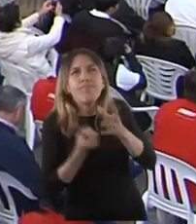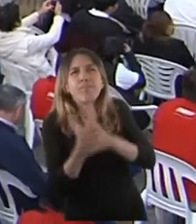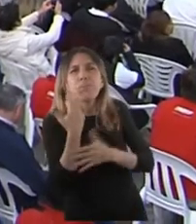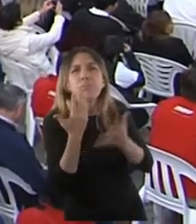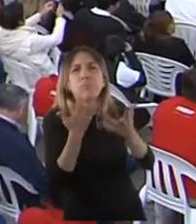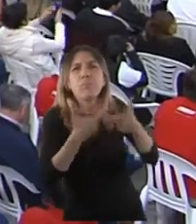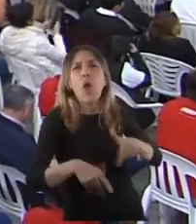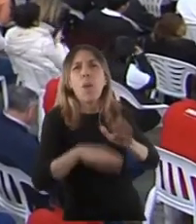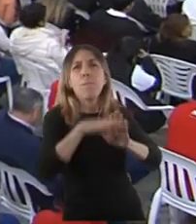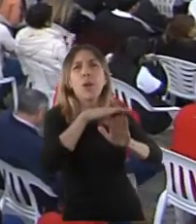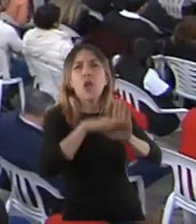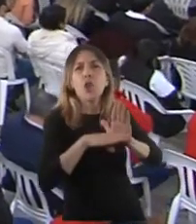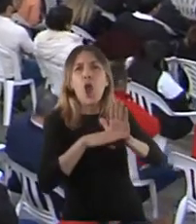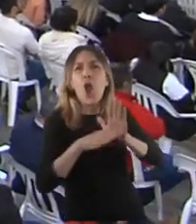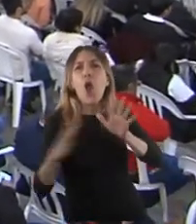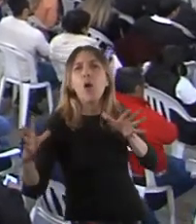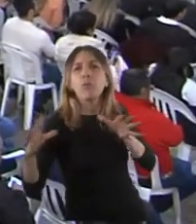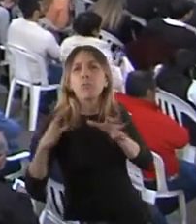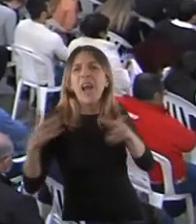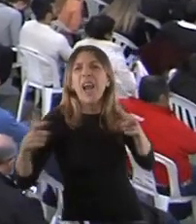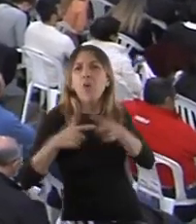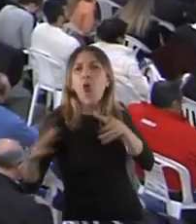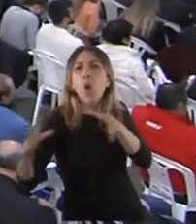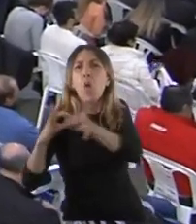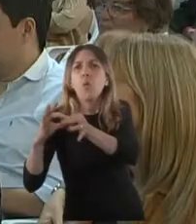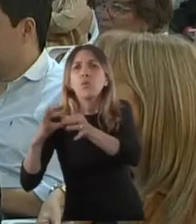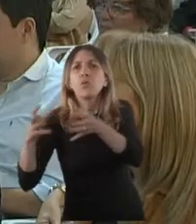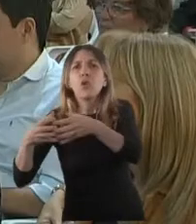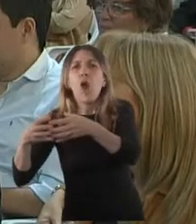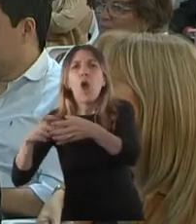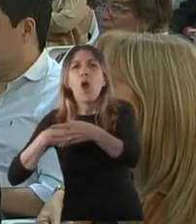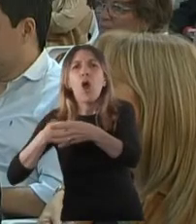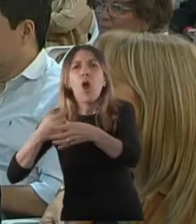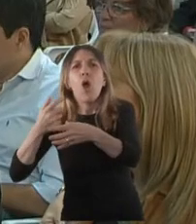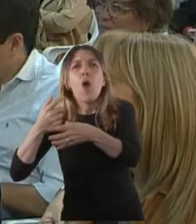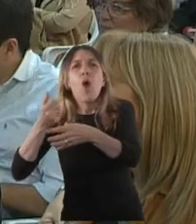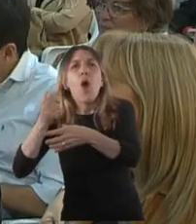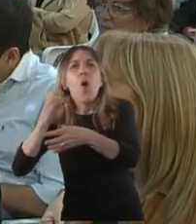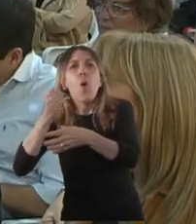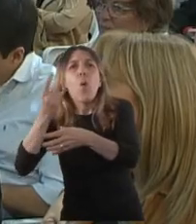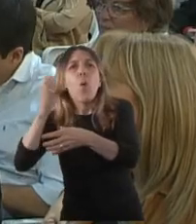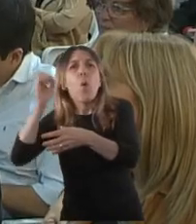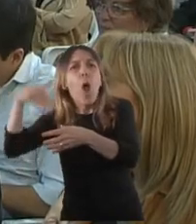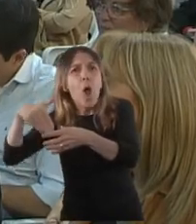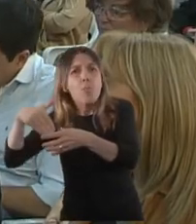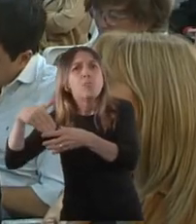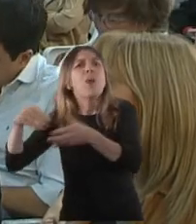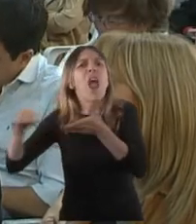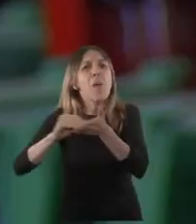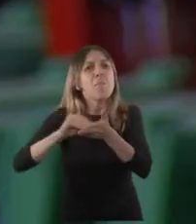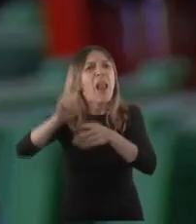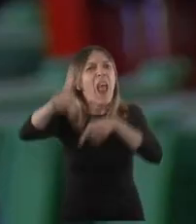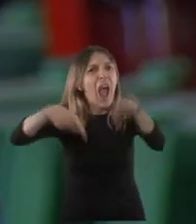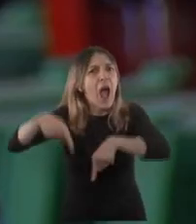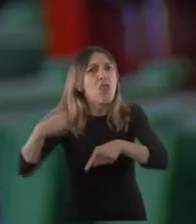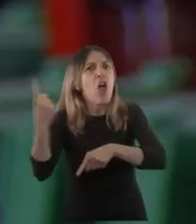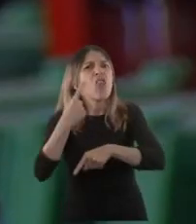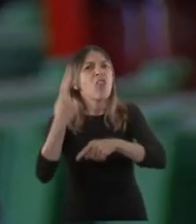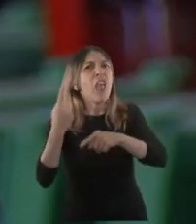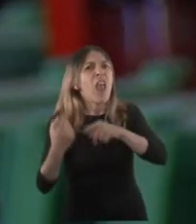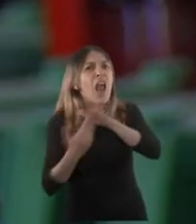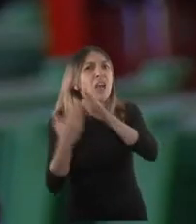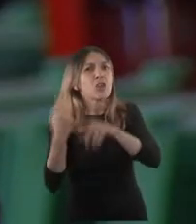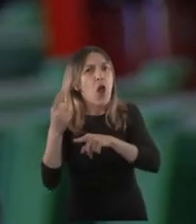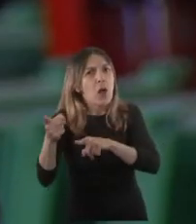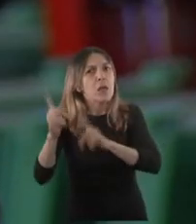cabo con la UON, con todos los trabajadores de la UON, también con los directivos,